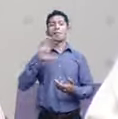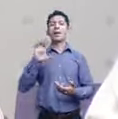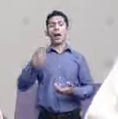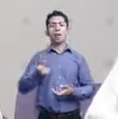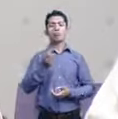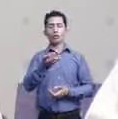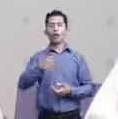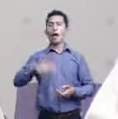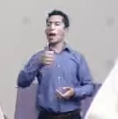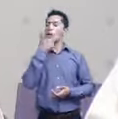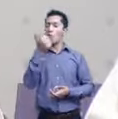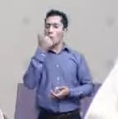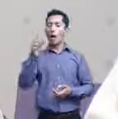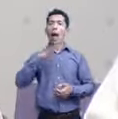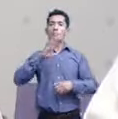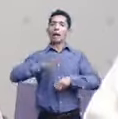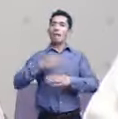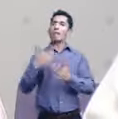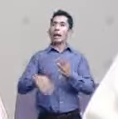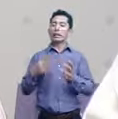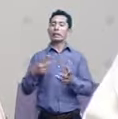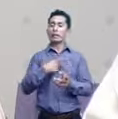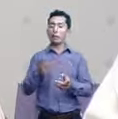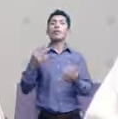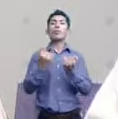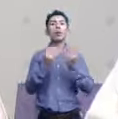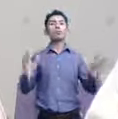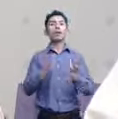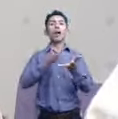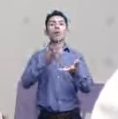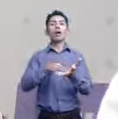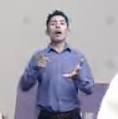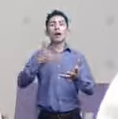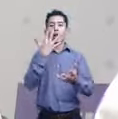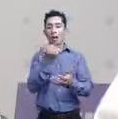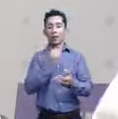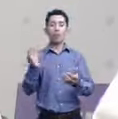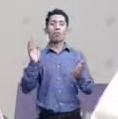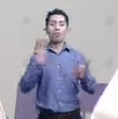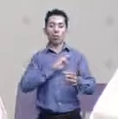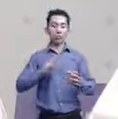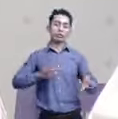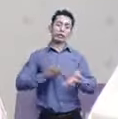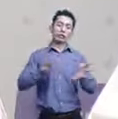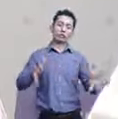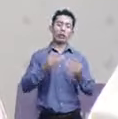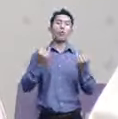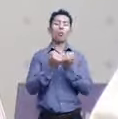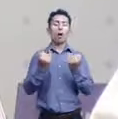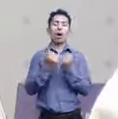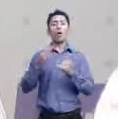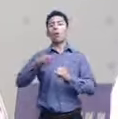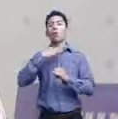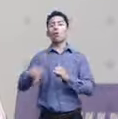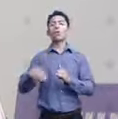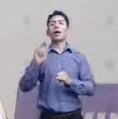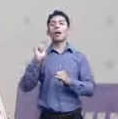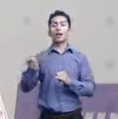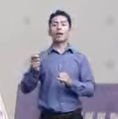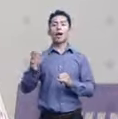becas para los alumnos que más lo necesiten e impulsaremos a los talentos del municipio. Promoveré finalmente